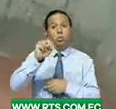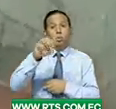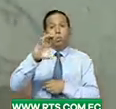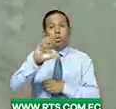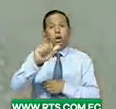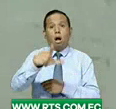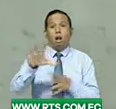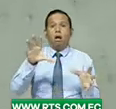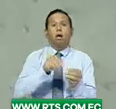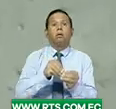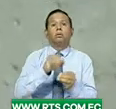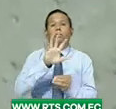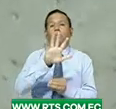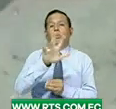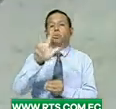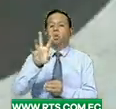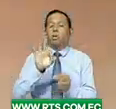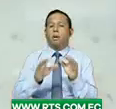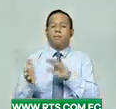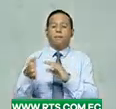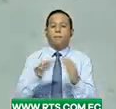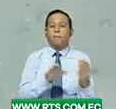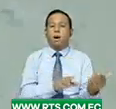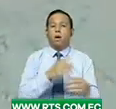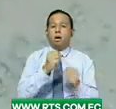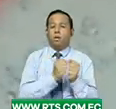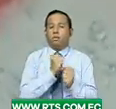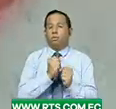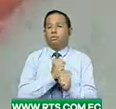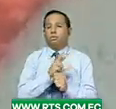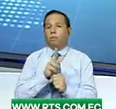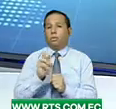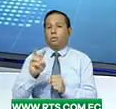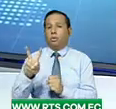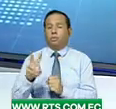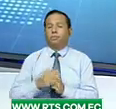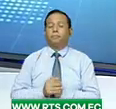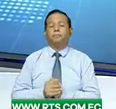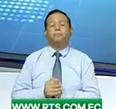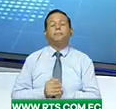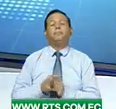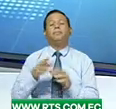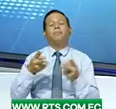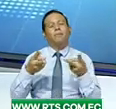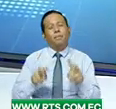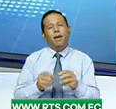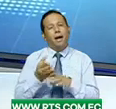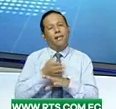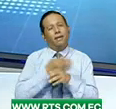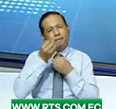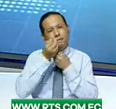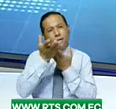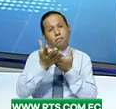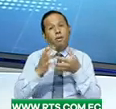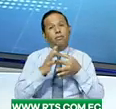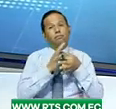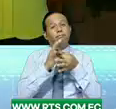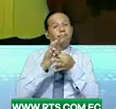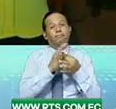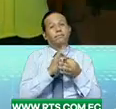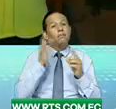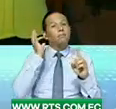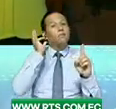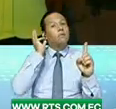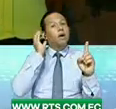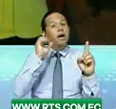muertes violentas en lo que va del año, informó Maite Morán. Y tal como lo anunciamos, ya está con nosotros Adriana